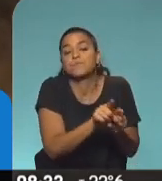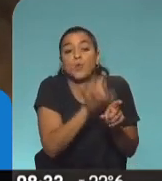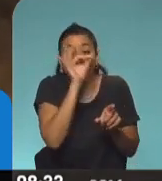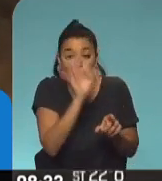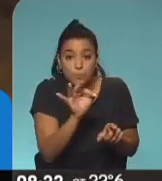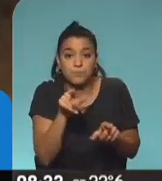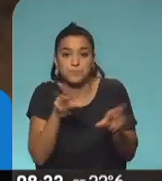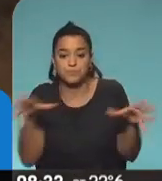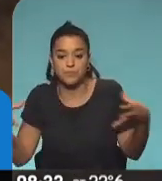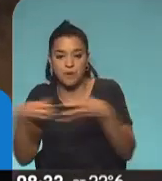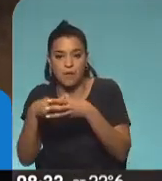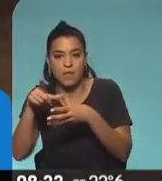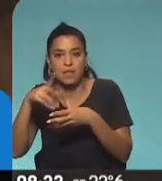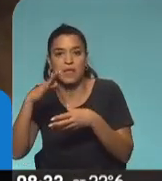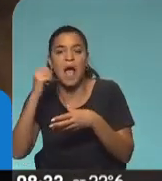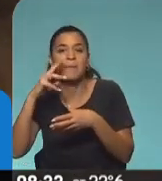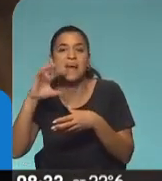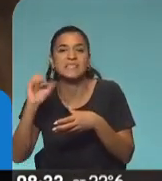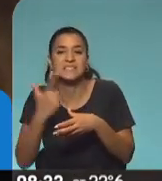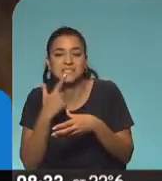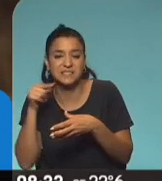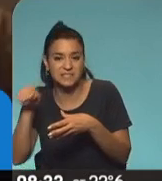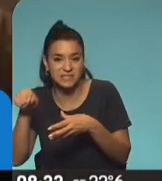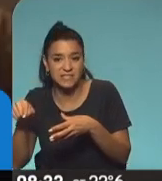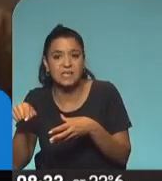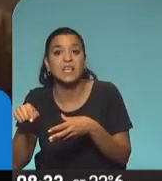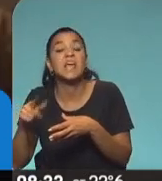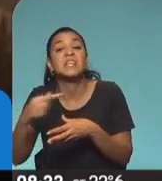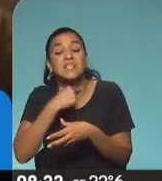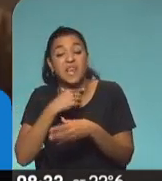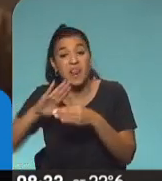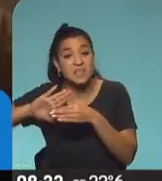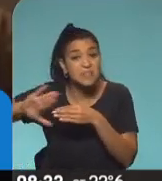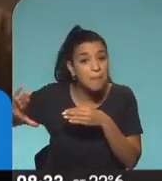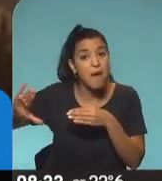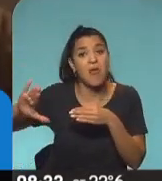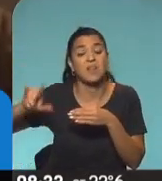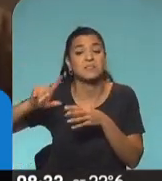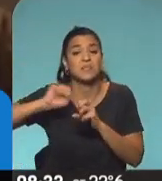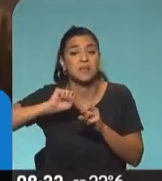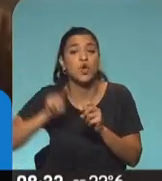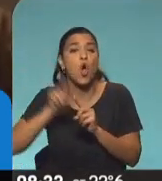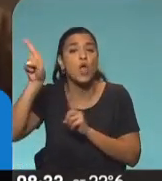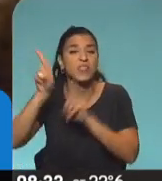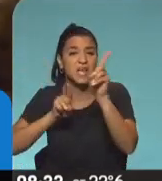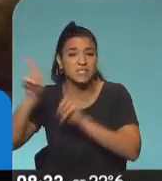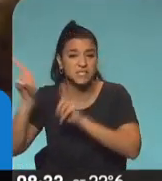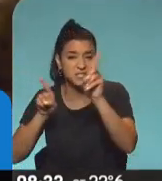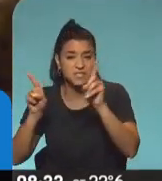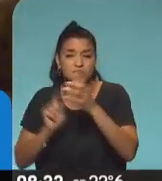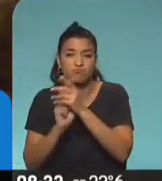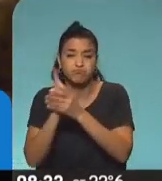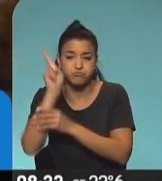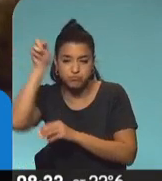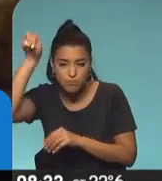que es la organización que gobierna en la Franja de Gaza, intentó despegarse de los lanzamientos de cohetes y de todo lo que